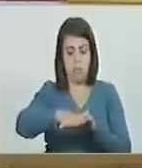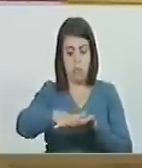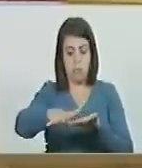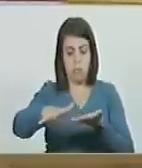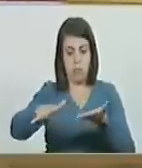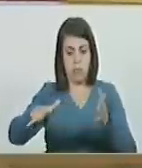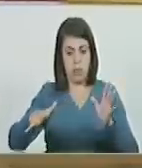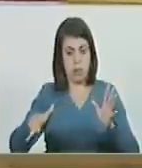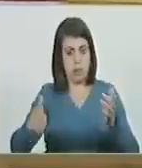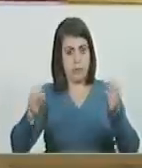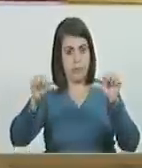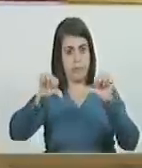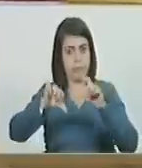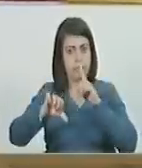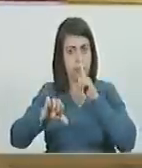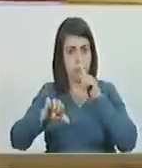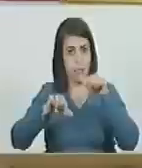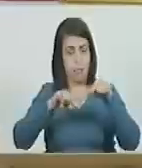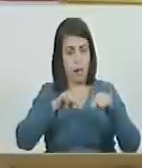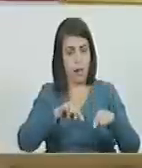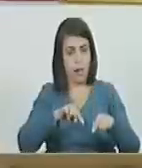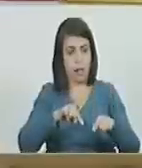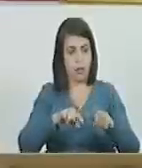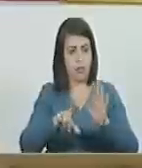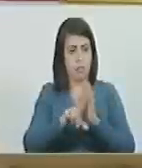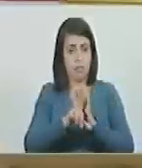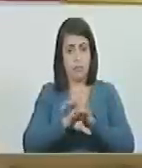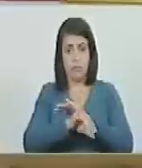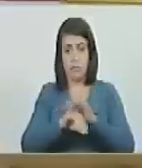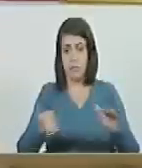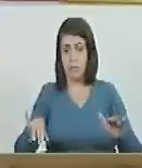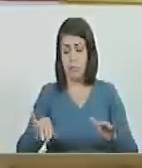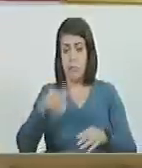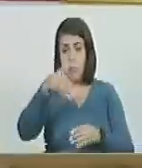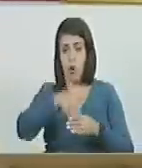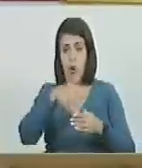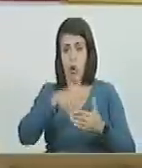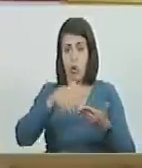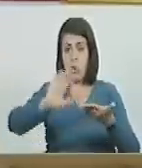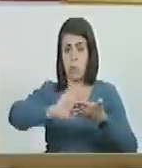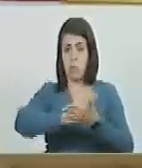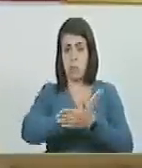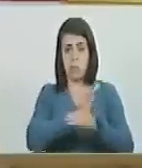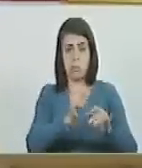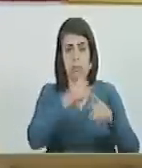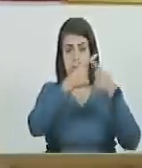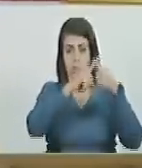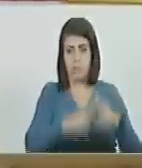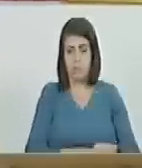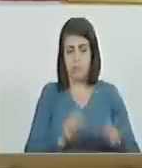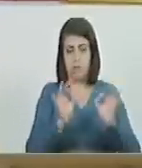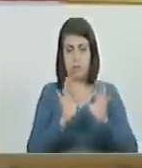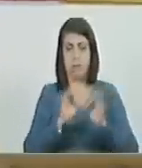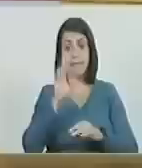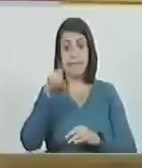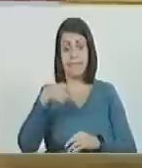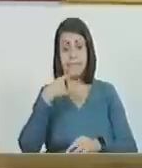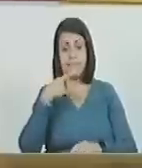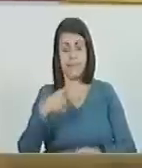las actas, ya se legitimaba esa acta y quedaban cientos, miles de votos sin ser contados.